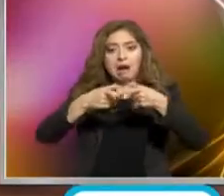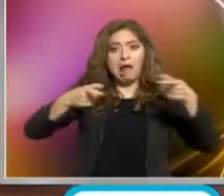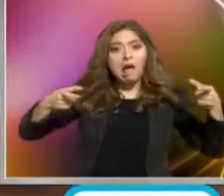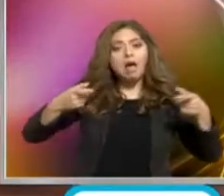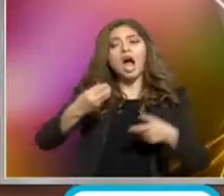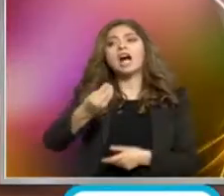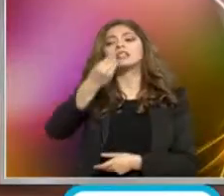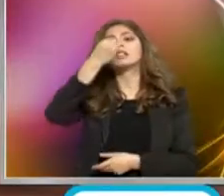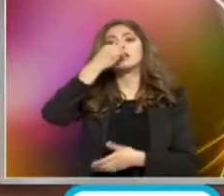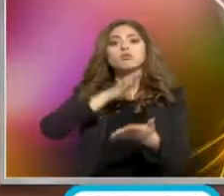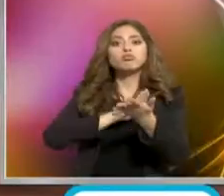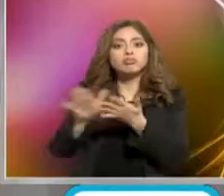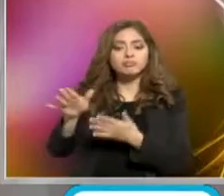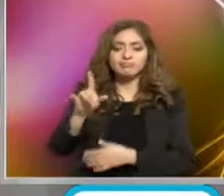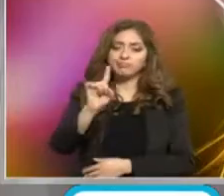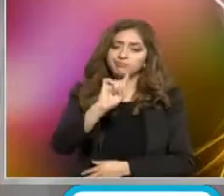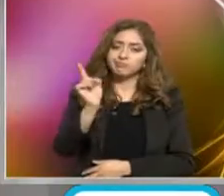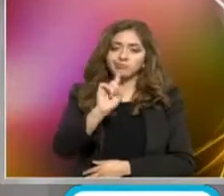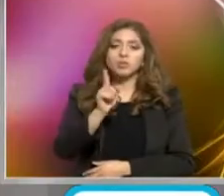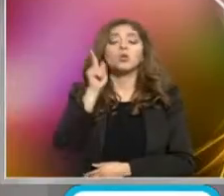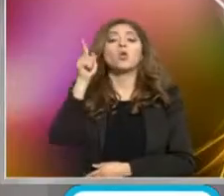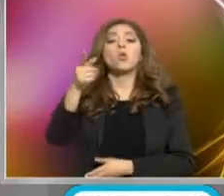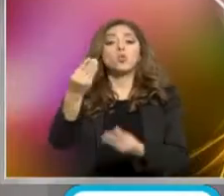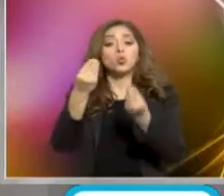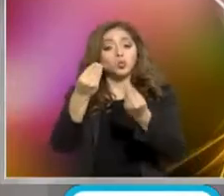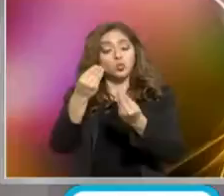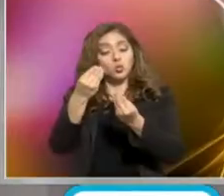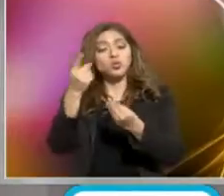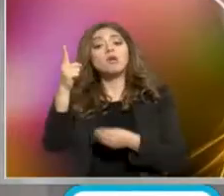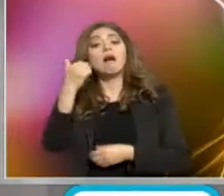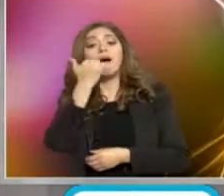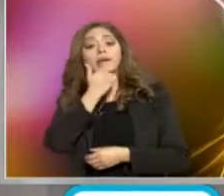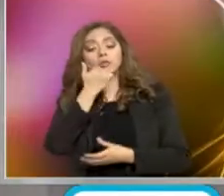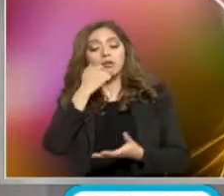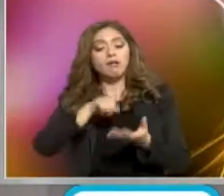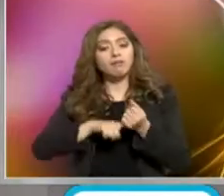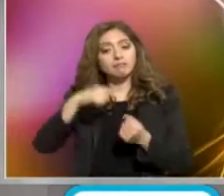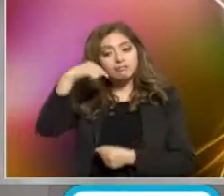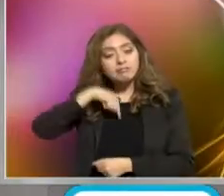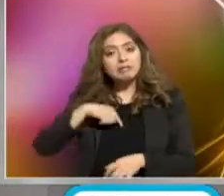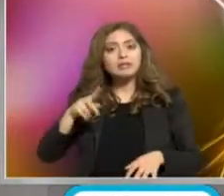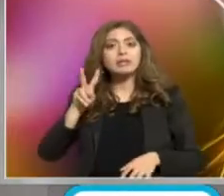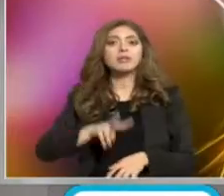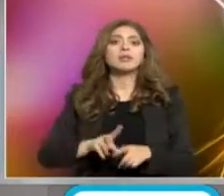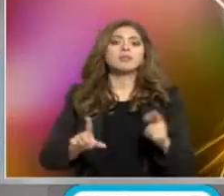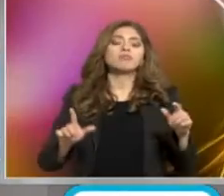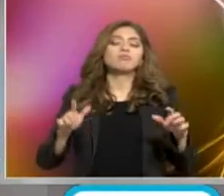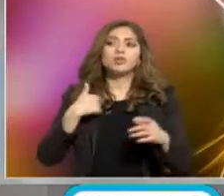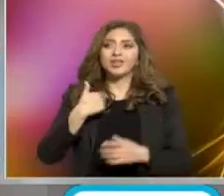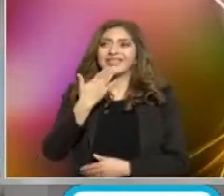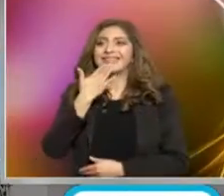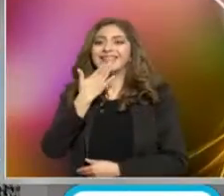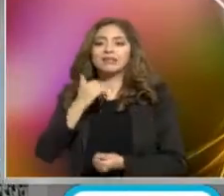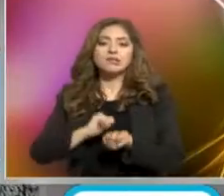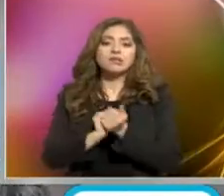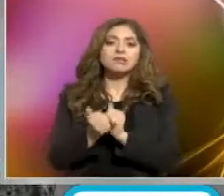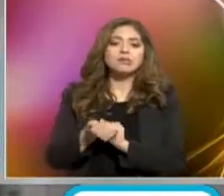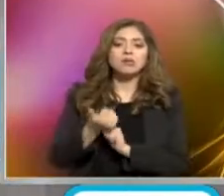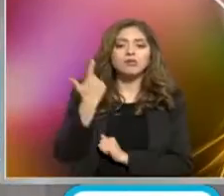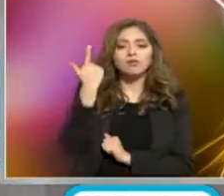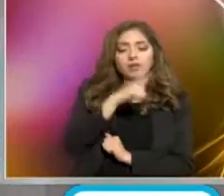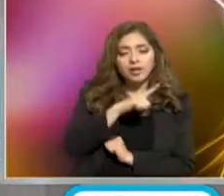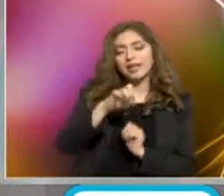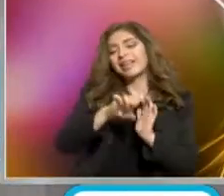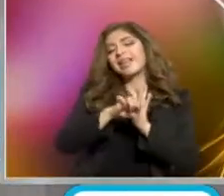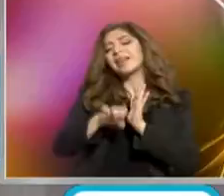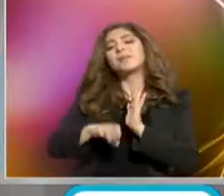Exacto. El exceso de azúcar también puede ayudar a empeorar el estado de ánimo. Entonces, bien. a lo mejor, por ejemplo, la